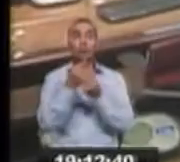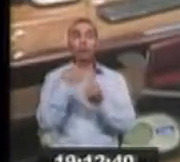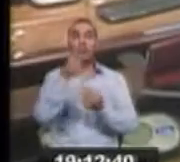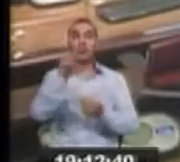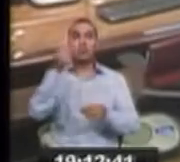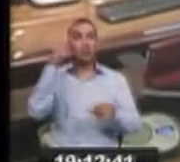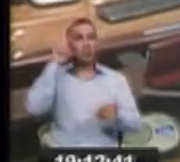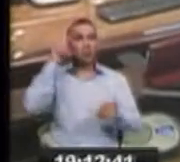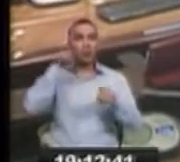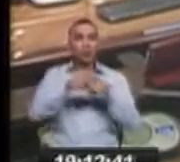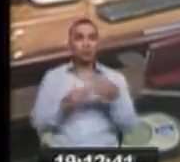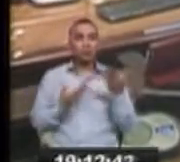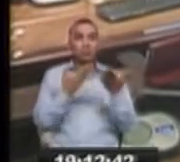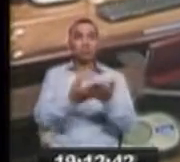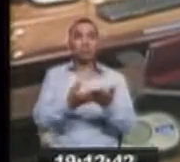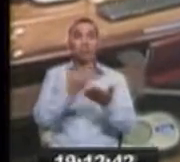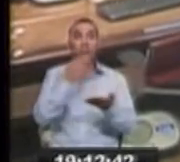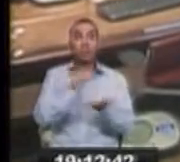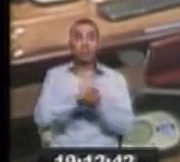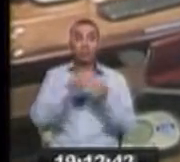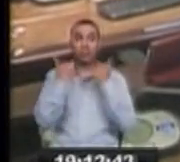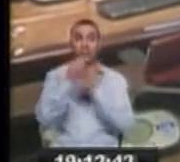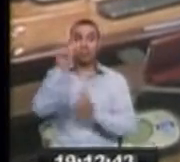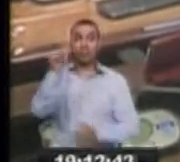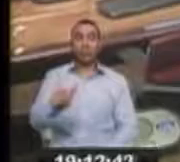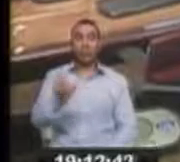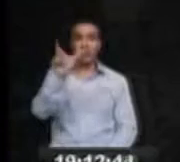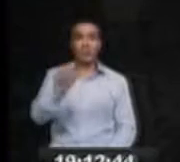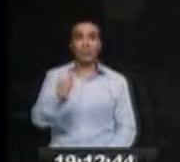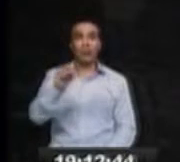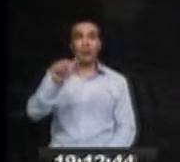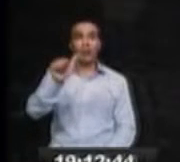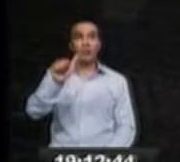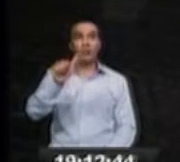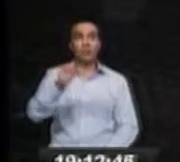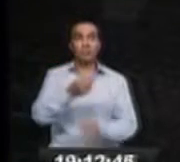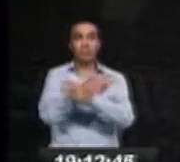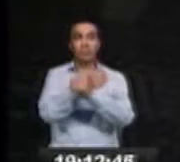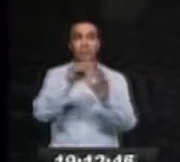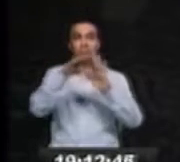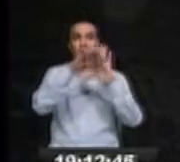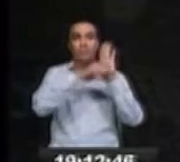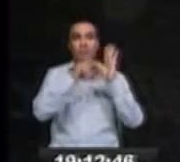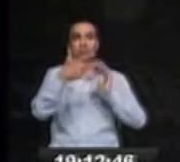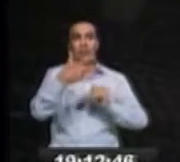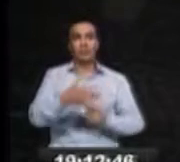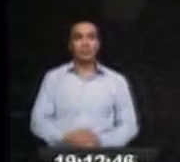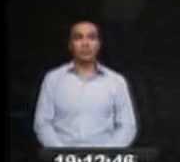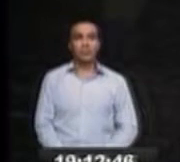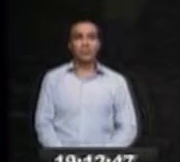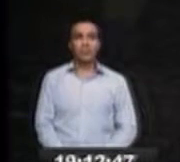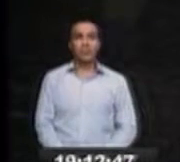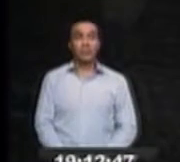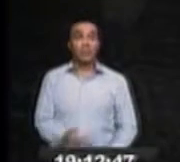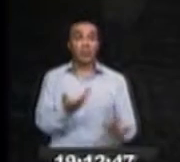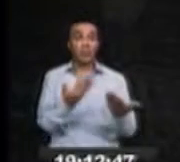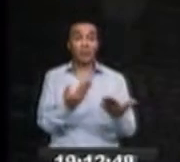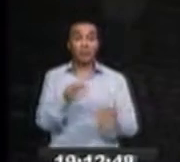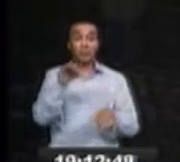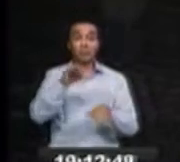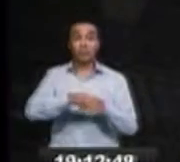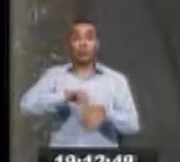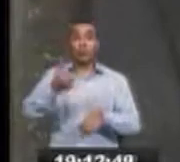mocionada por la asambleísta Ana Belén Marín, que estaba integrada por Fausto Murillo, Patricia Morejón y Miriam Novoa. Esperan elegir otra